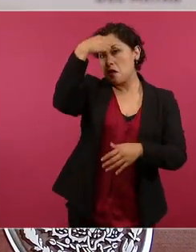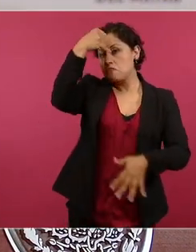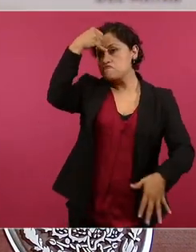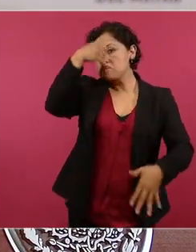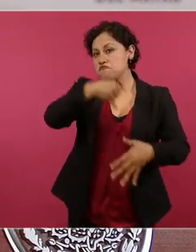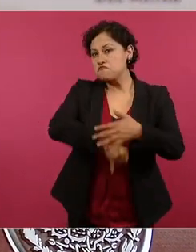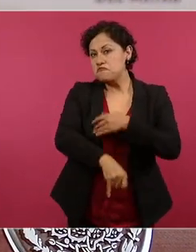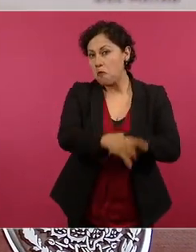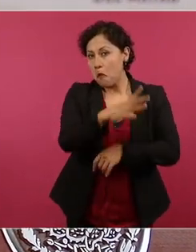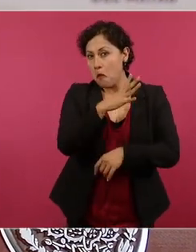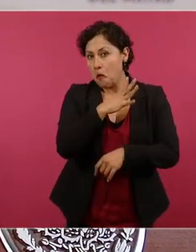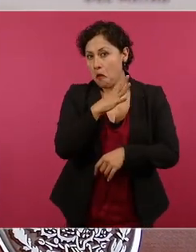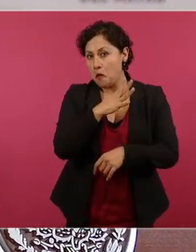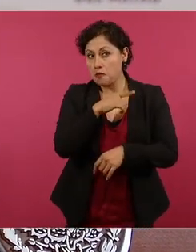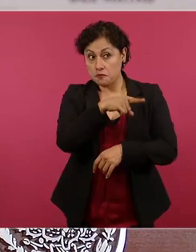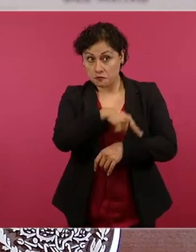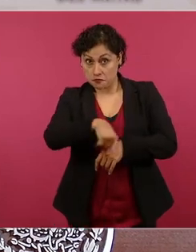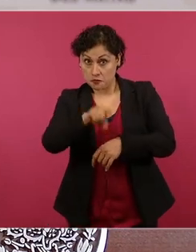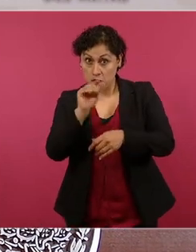se incluye en Guanajuato.